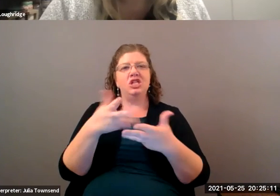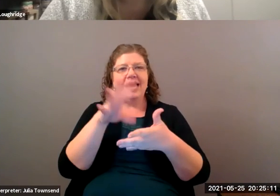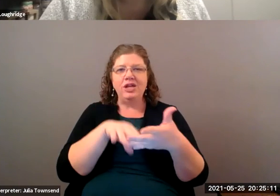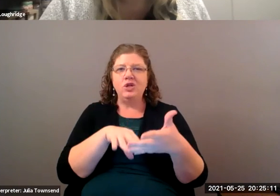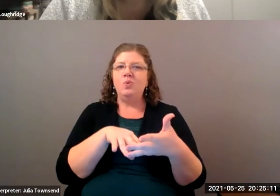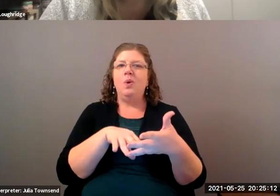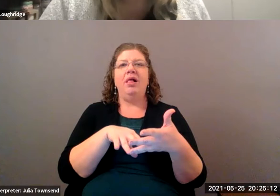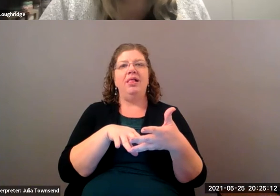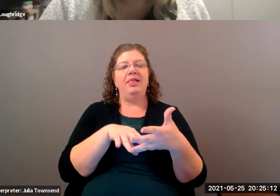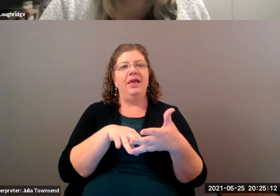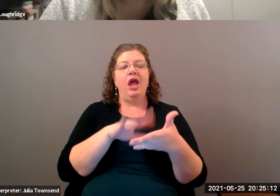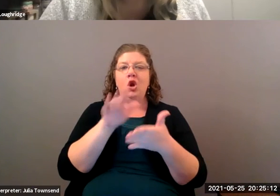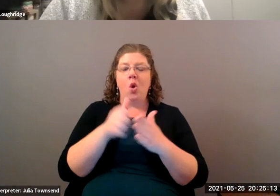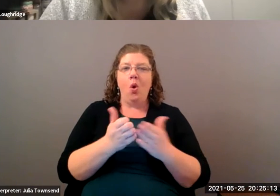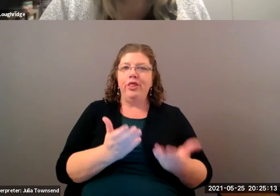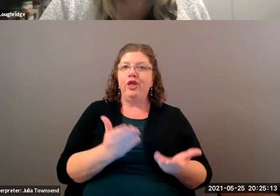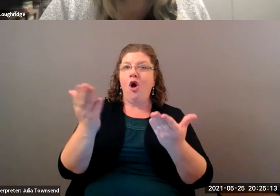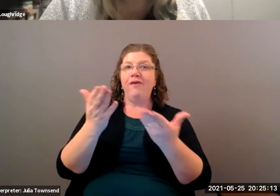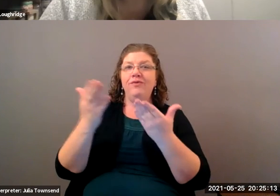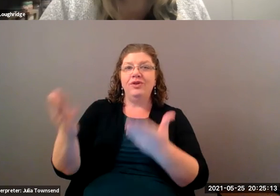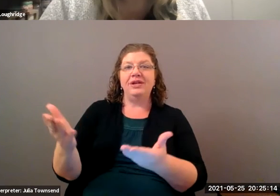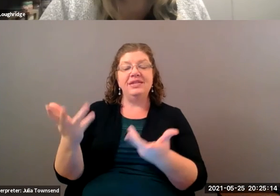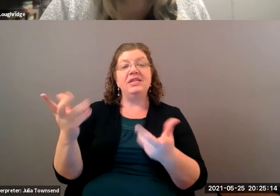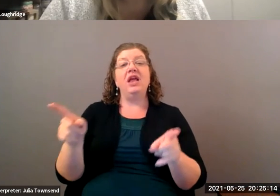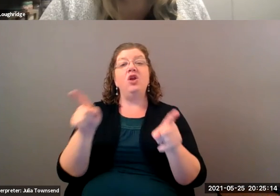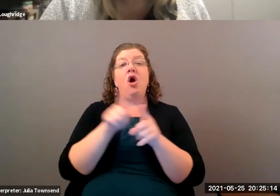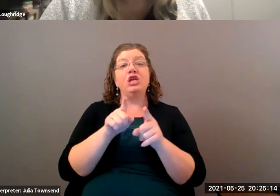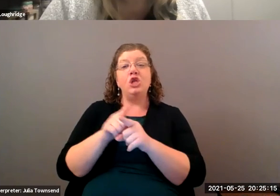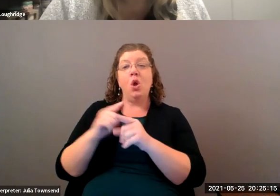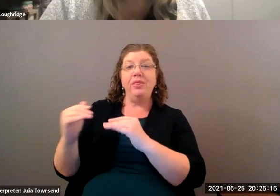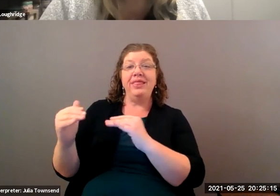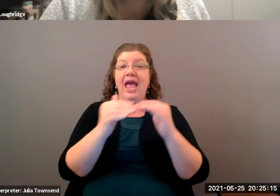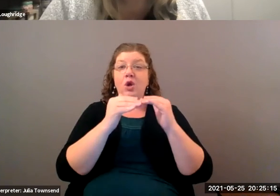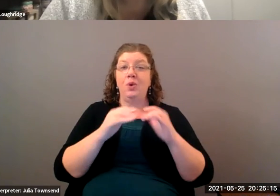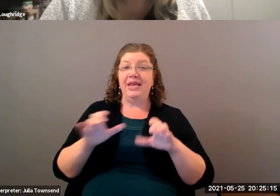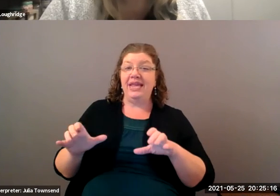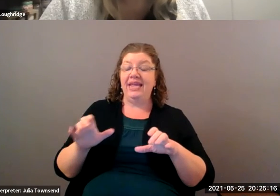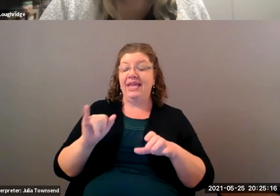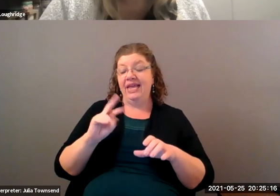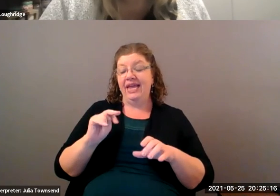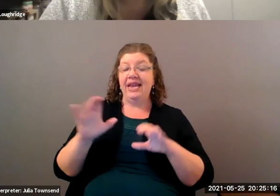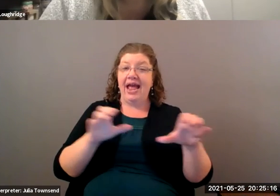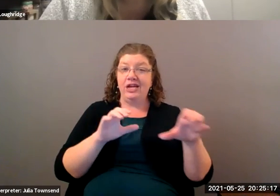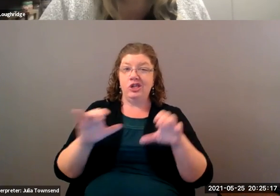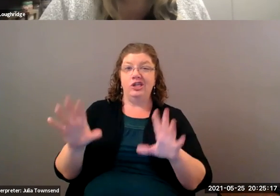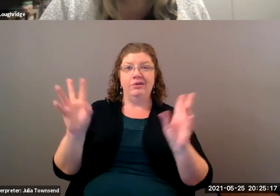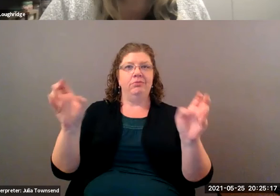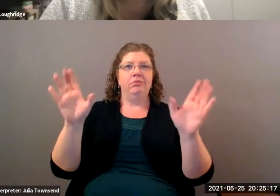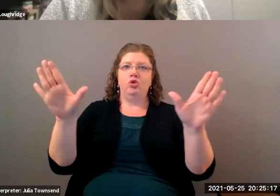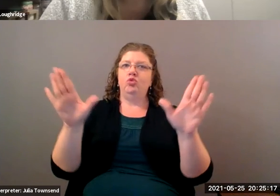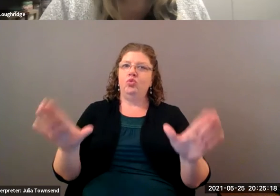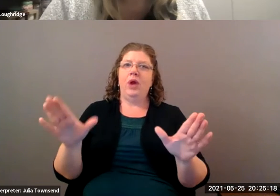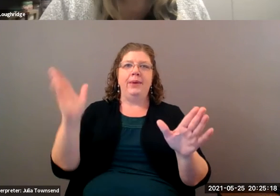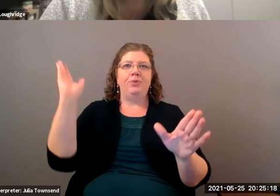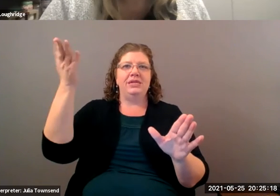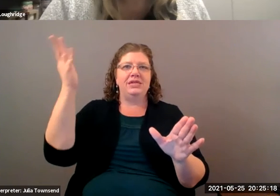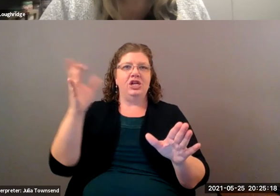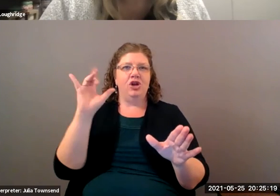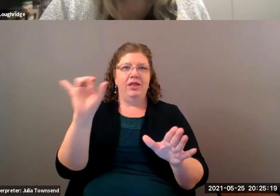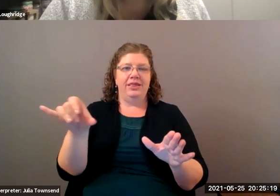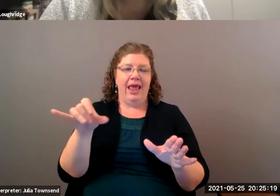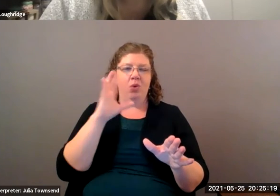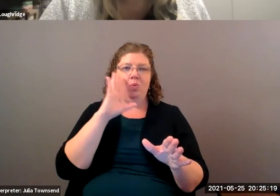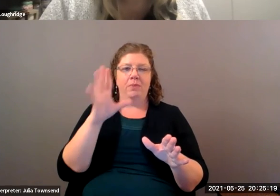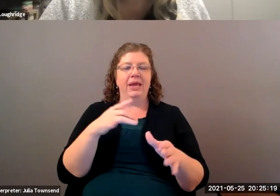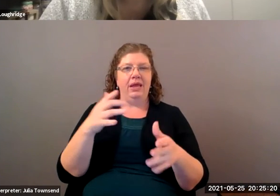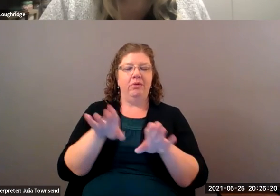un programa bastante robusto y todo lo que se ofrece. Y también la equidad en acción. Eso, pues es